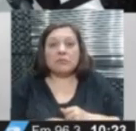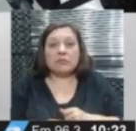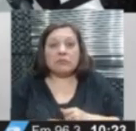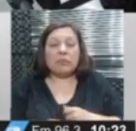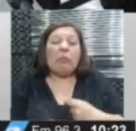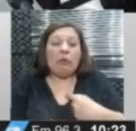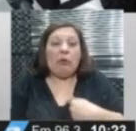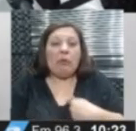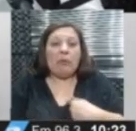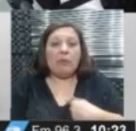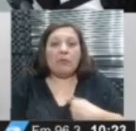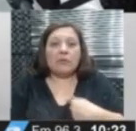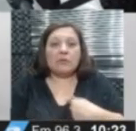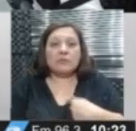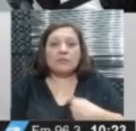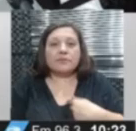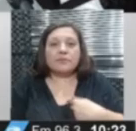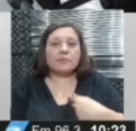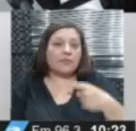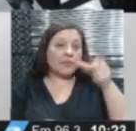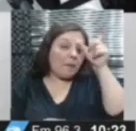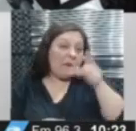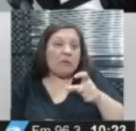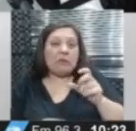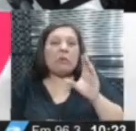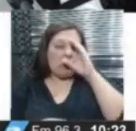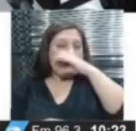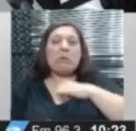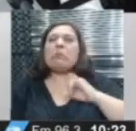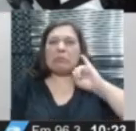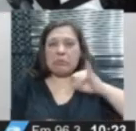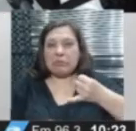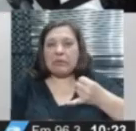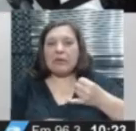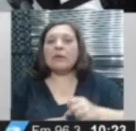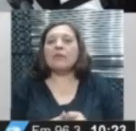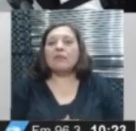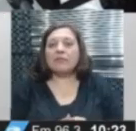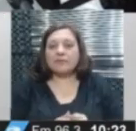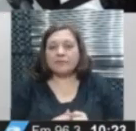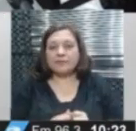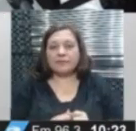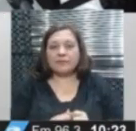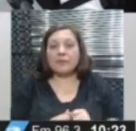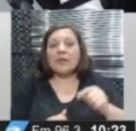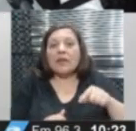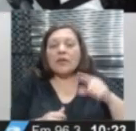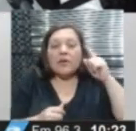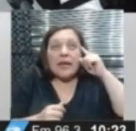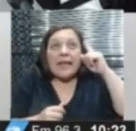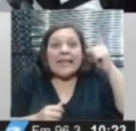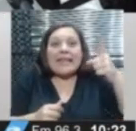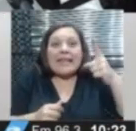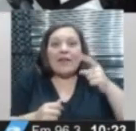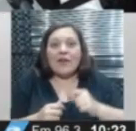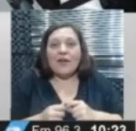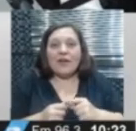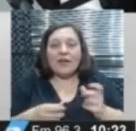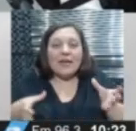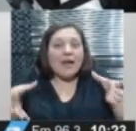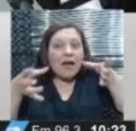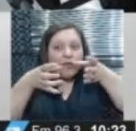una ideología digamos que engloba a a a todos para nosotros no hay